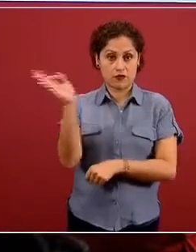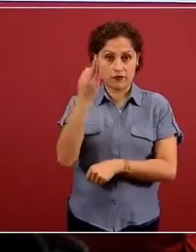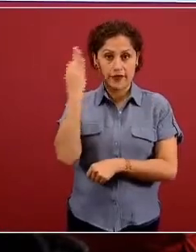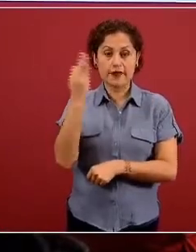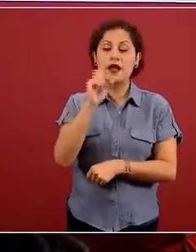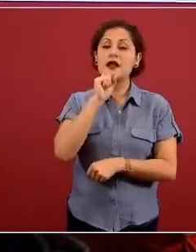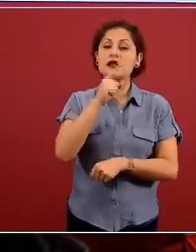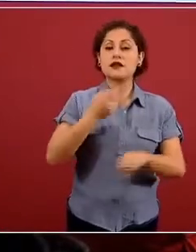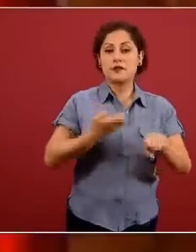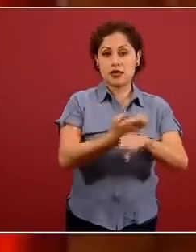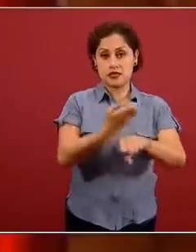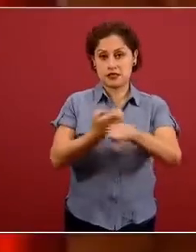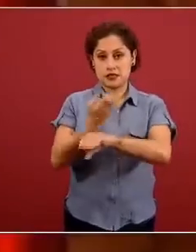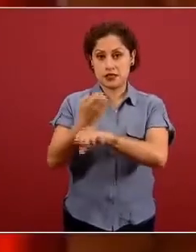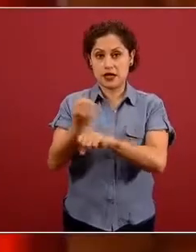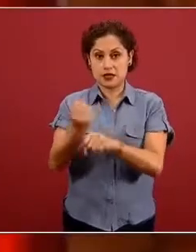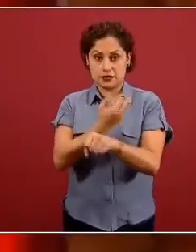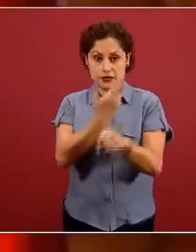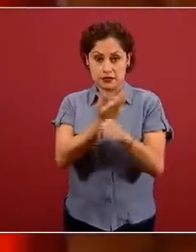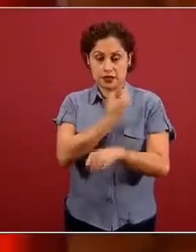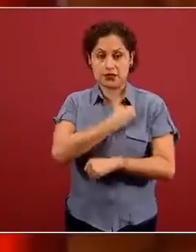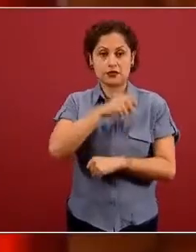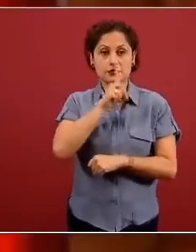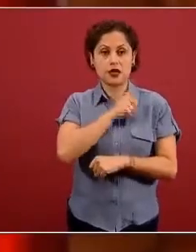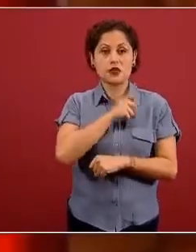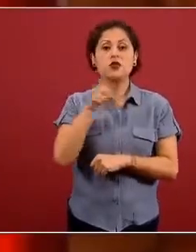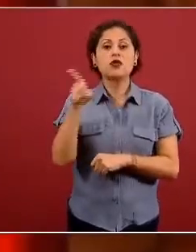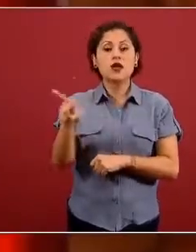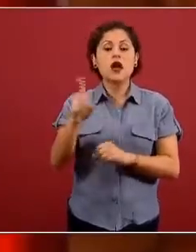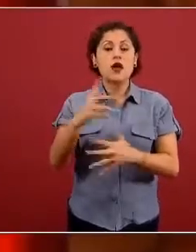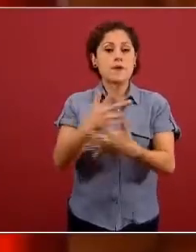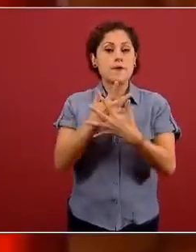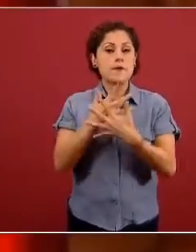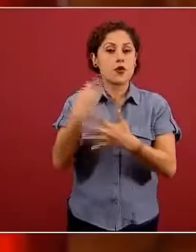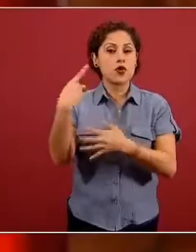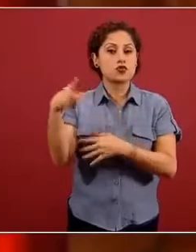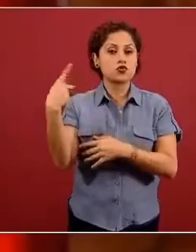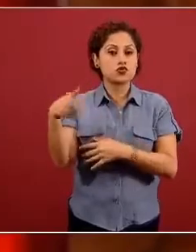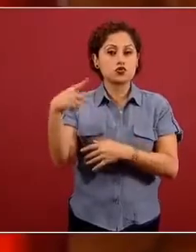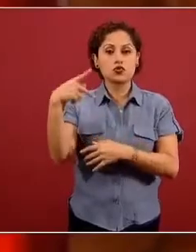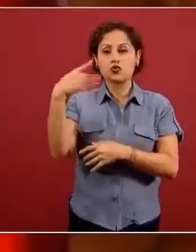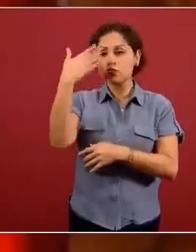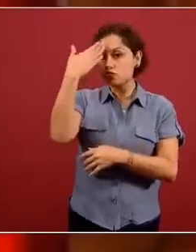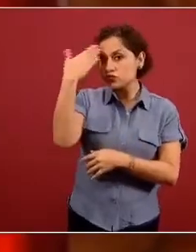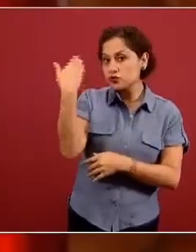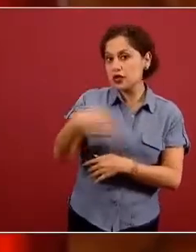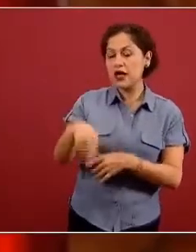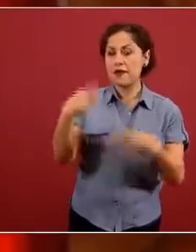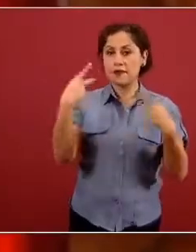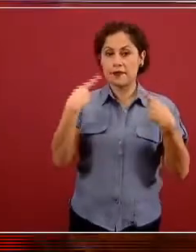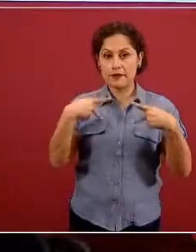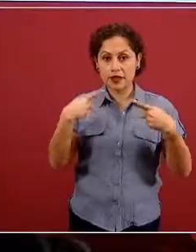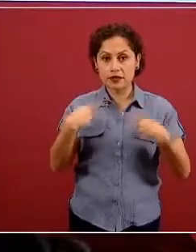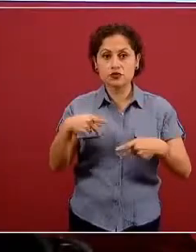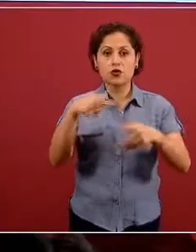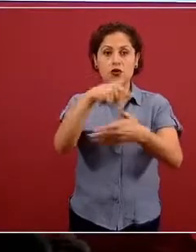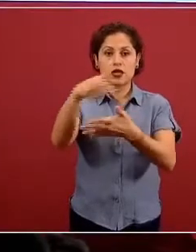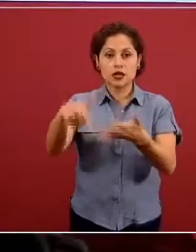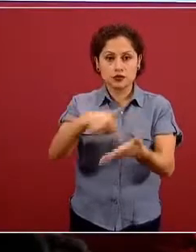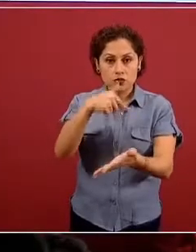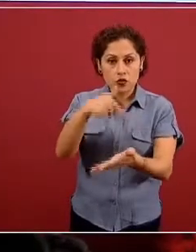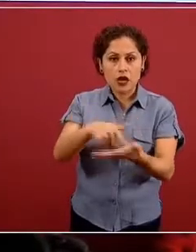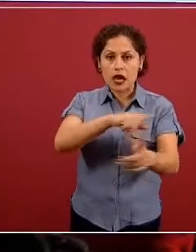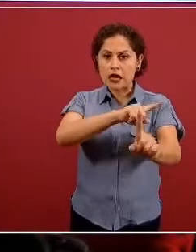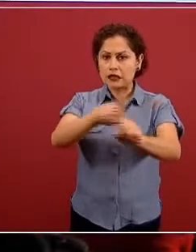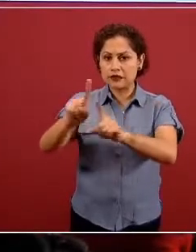de los gobiernos estatales todo su poder, todo su conocimiento y toda su infraestructura. Nosotros ya